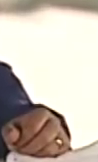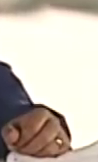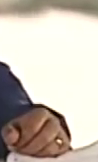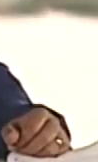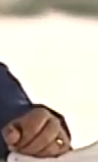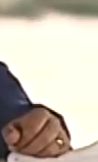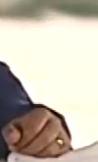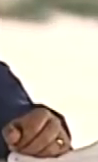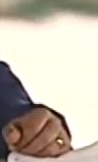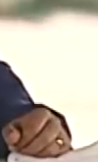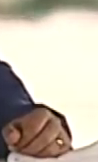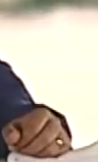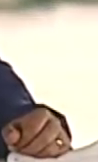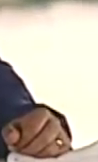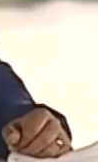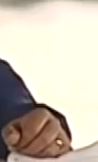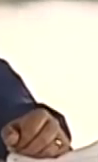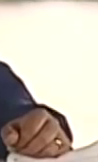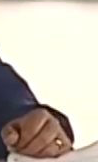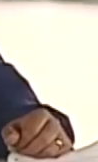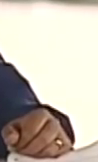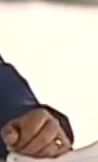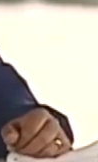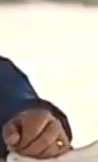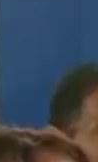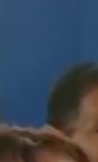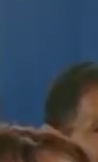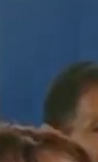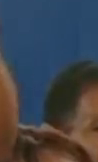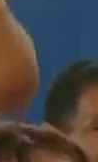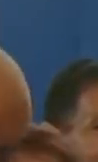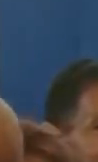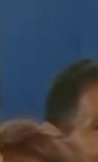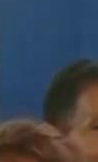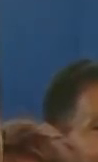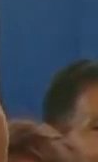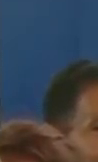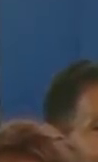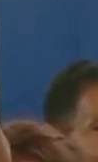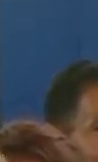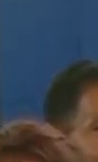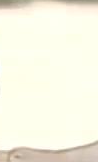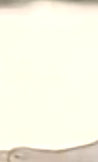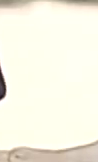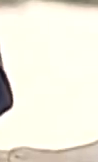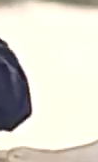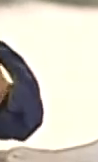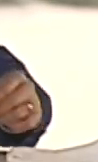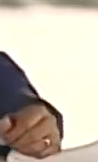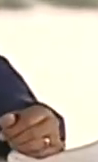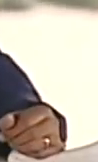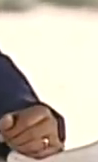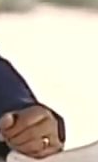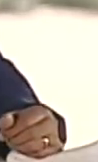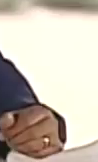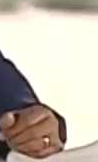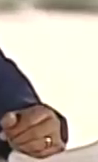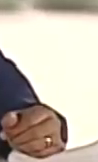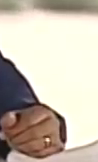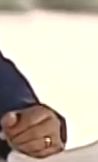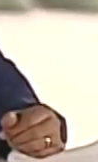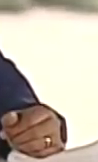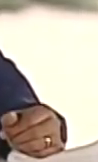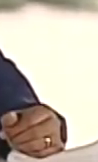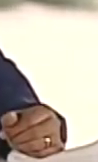Ok. Tengo anuncios. Entonces, ahora, al final de este acto, anuncio que nadie se separe de la pantalla. Estamos en